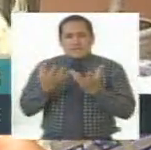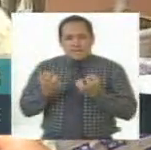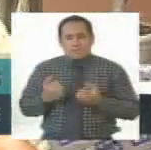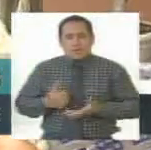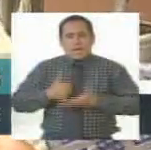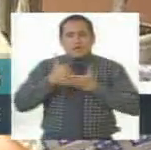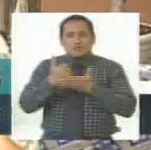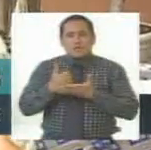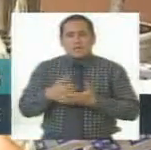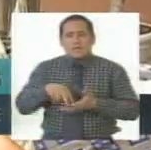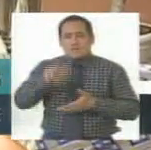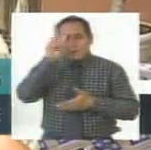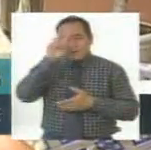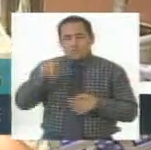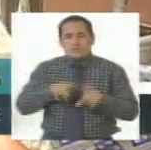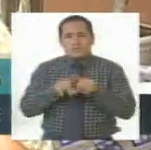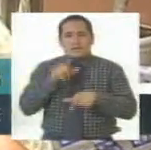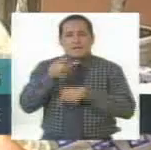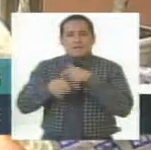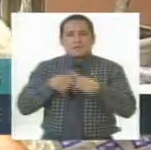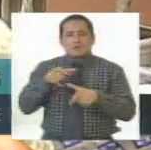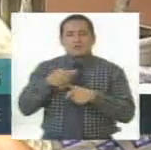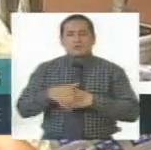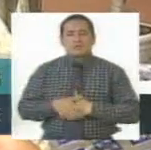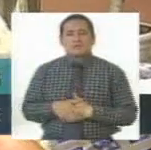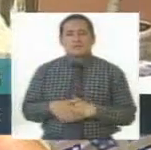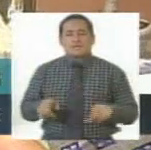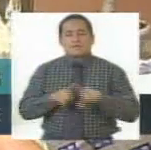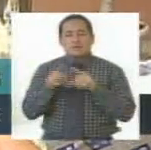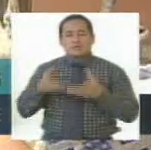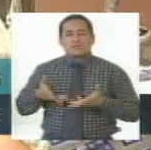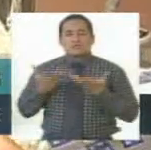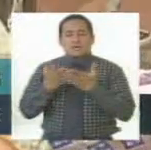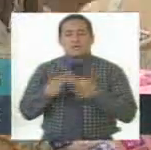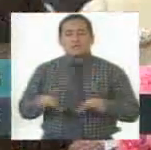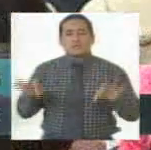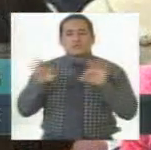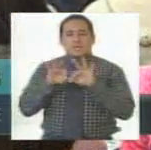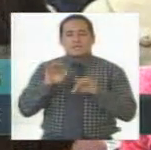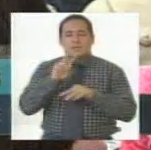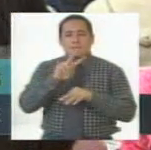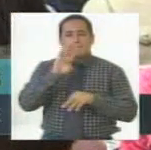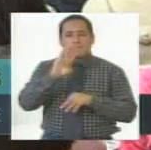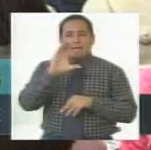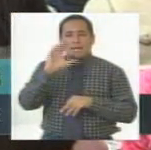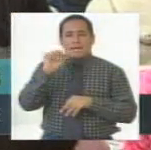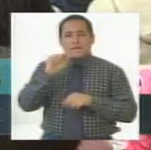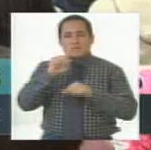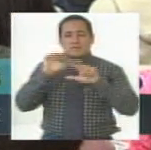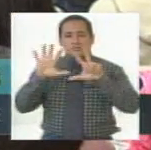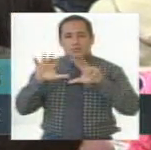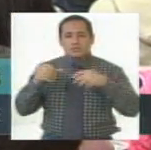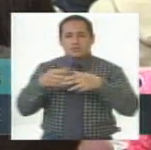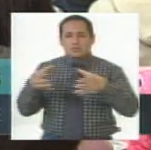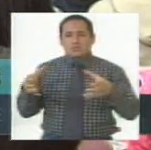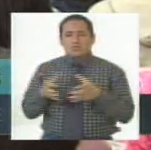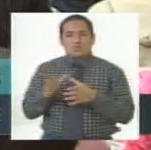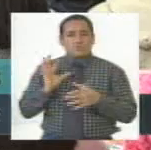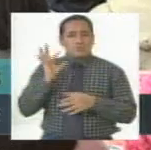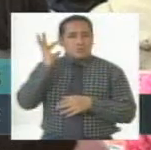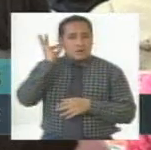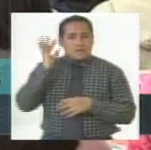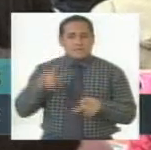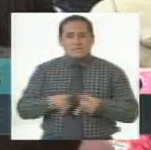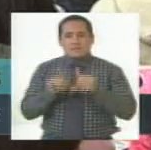ayudar a nuestro país a nuestra gente y nos da esa oportunidad beca 18 7% de los becarios son mujeres y el